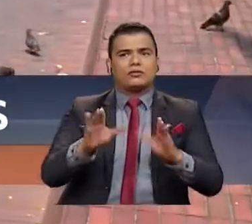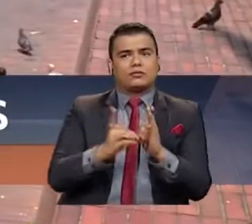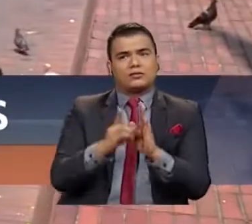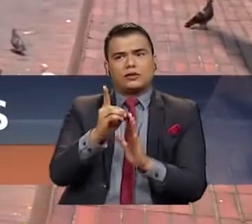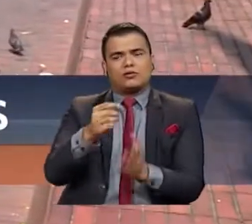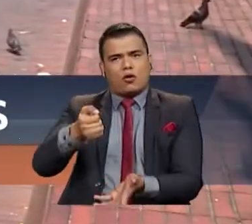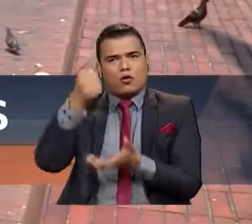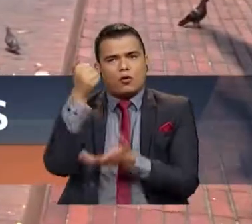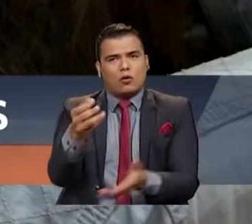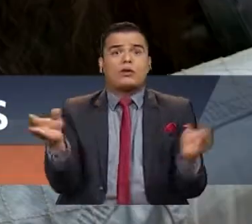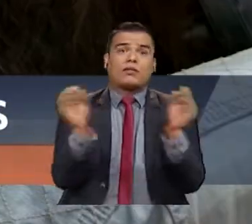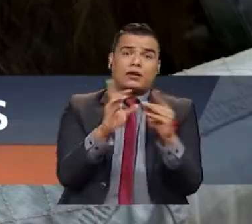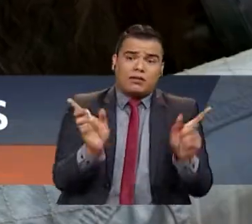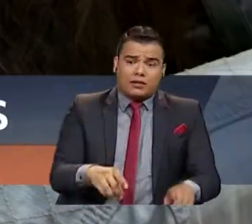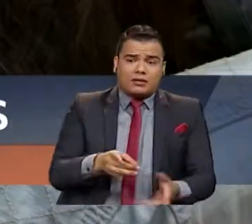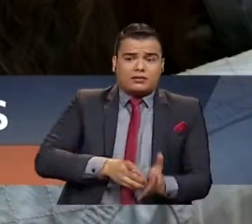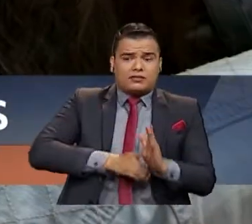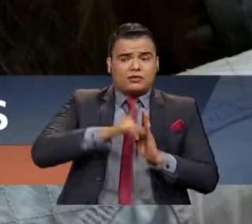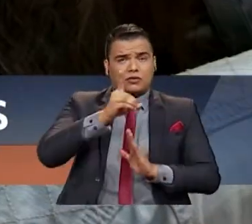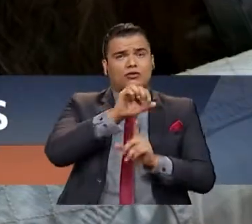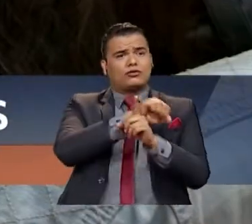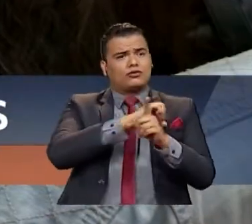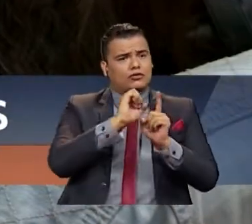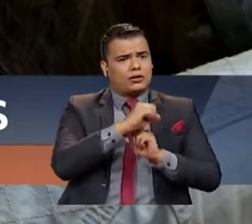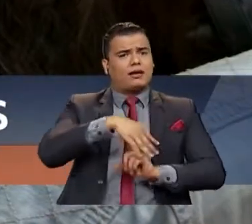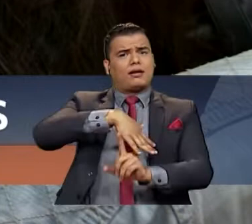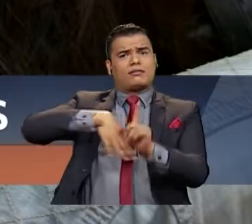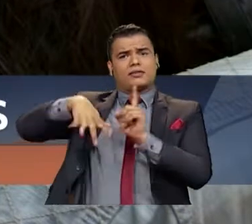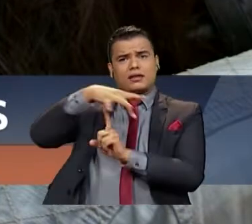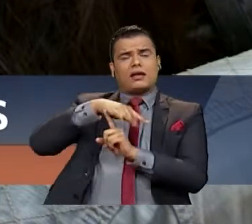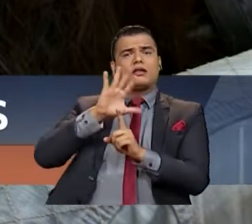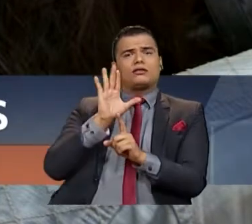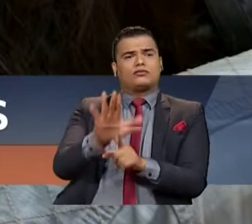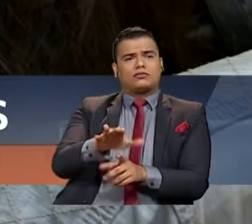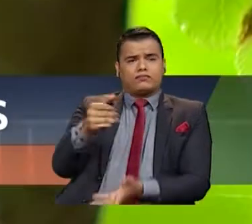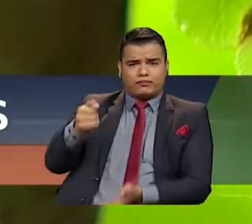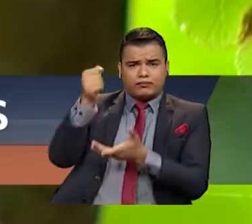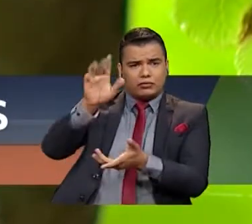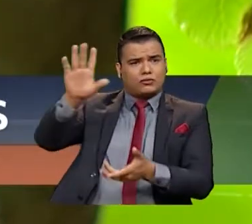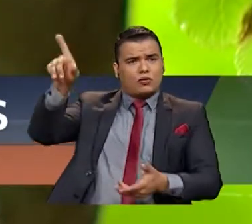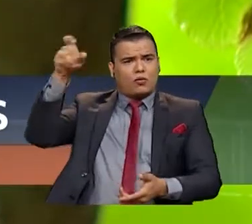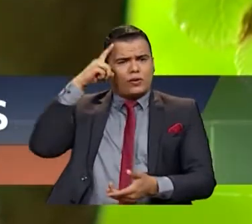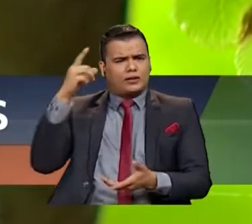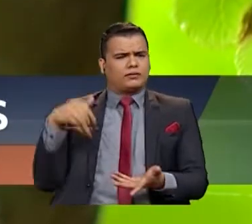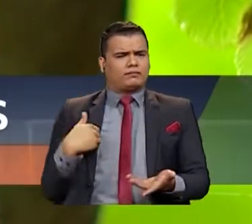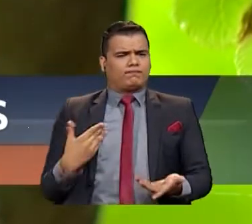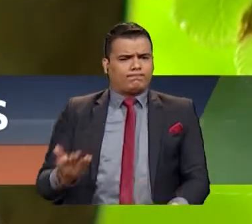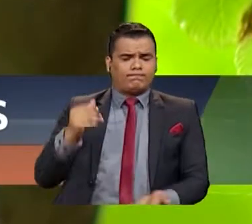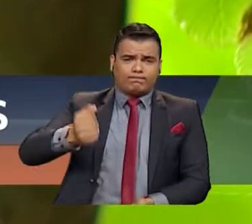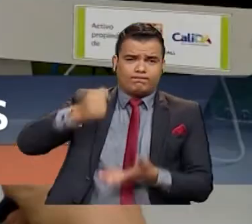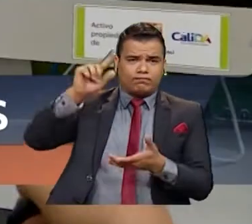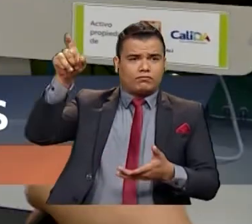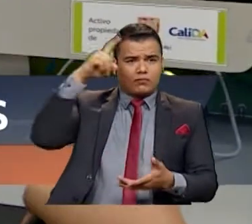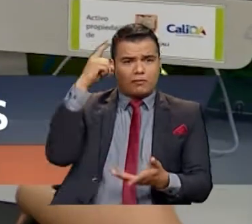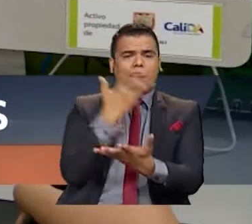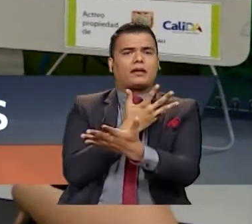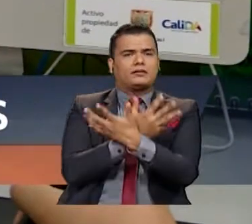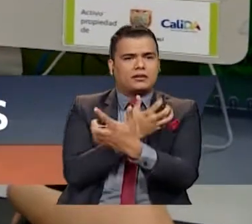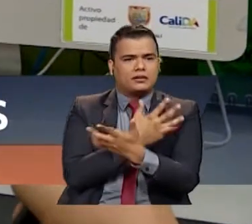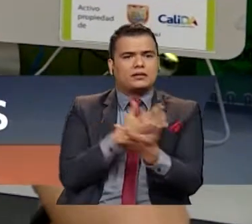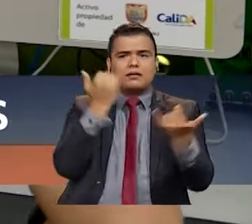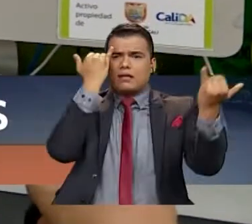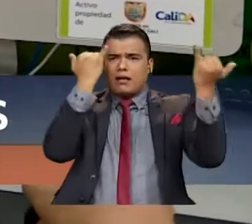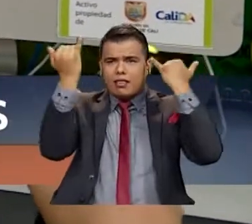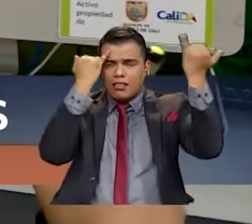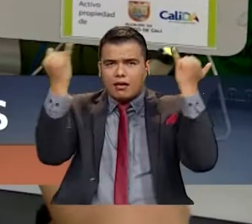económico, sino también social, ambiental, y para eso son los recursos de regalías, y los recursos de regalías de ciencia, innovación y tecnología